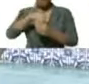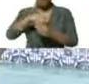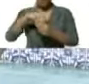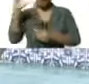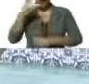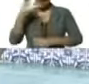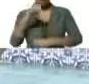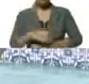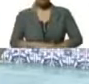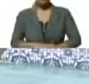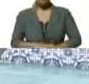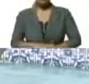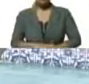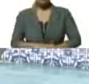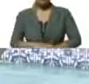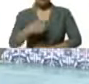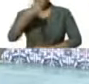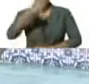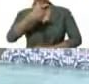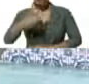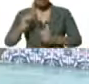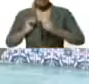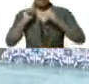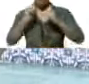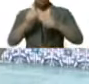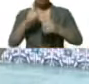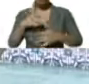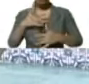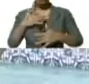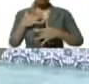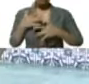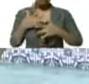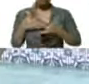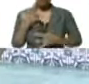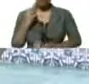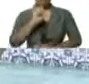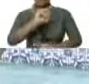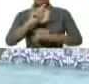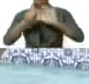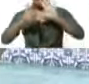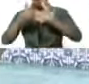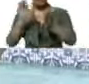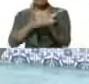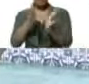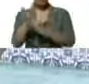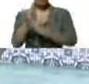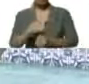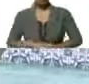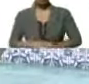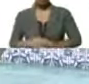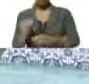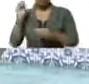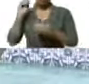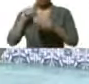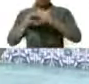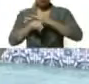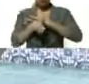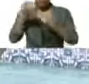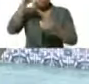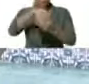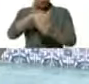Caracas. Es una persona que inició con síntomas el 26 de marzo e ingresó a un